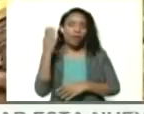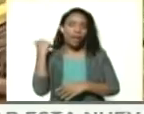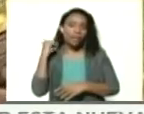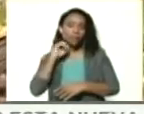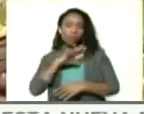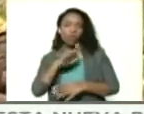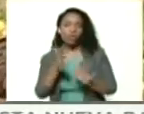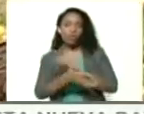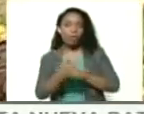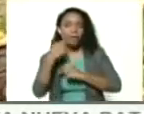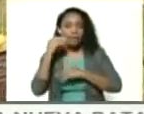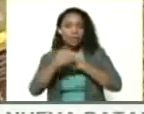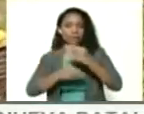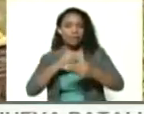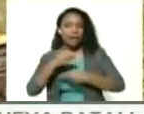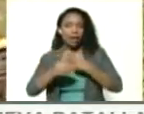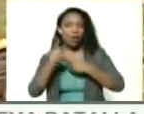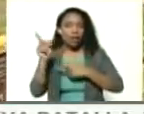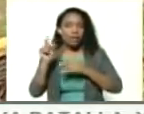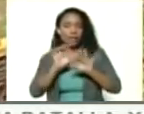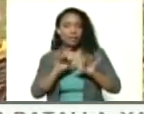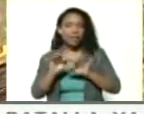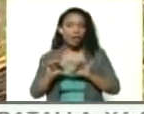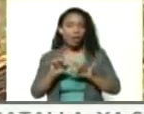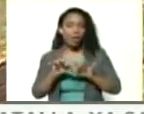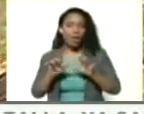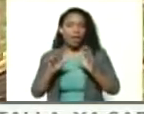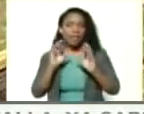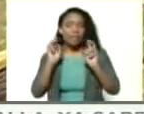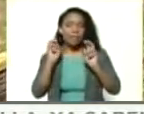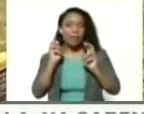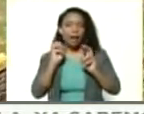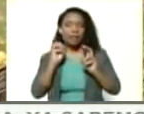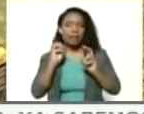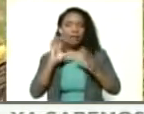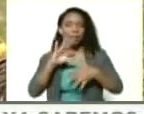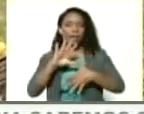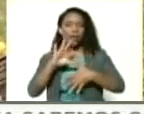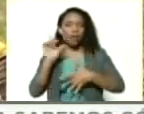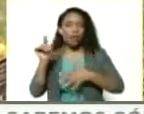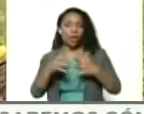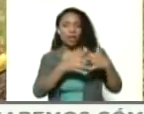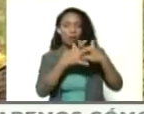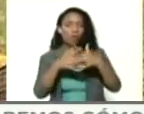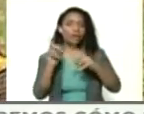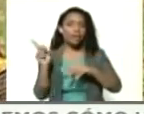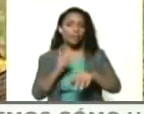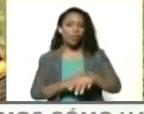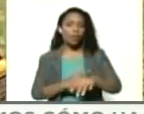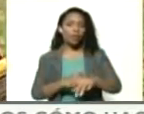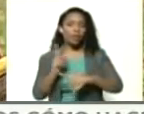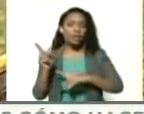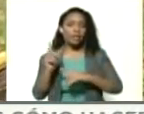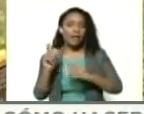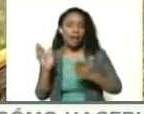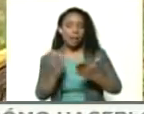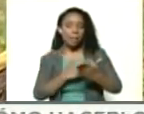Otto Reich, quien era subsecretario de Asuntos Interamericanos de los Estados Unidos para ese momento. Y entonces, en la